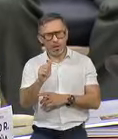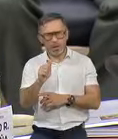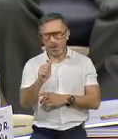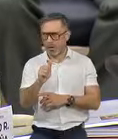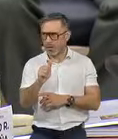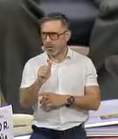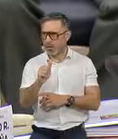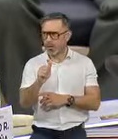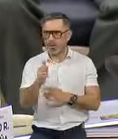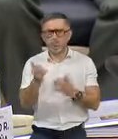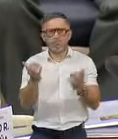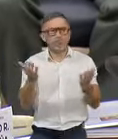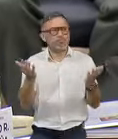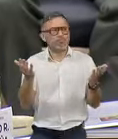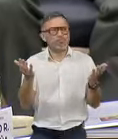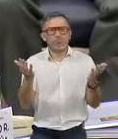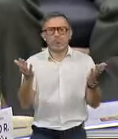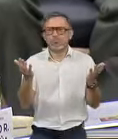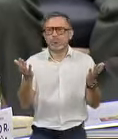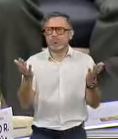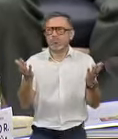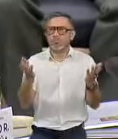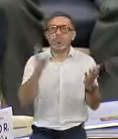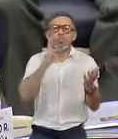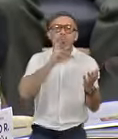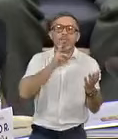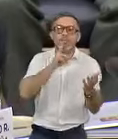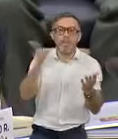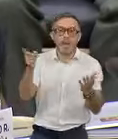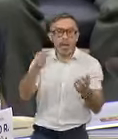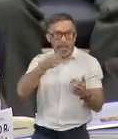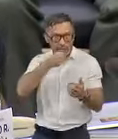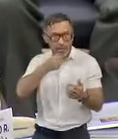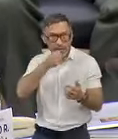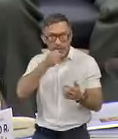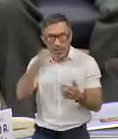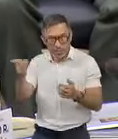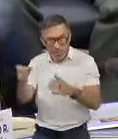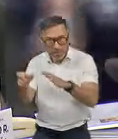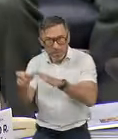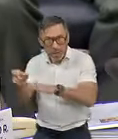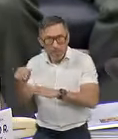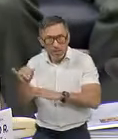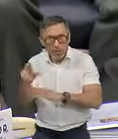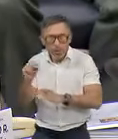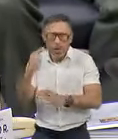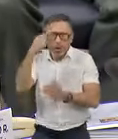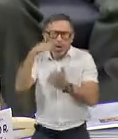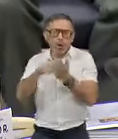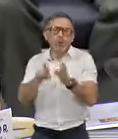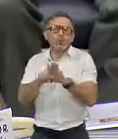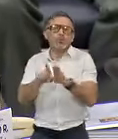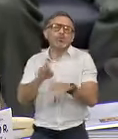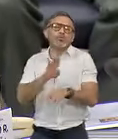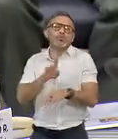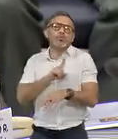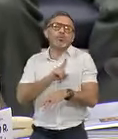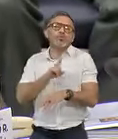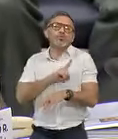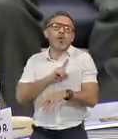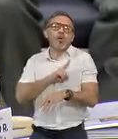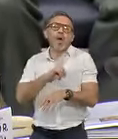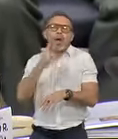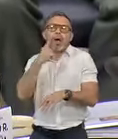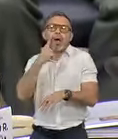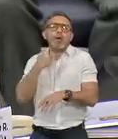no hay manera de demostrar si paga esas entrevistas. Yo quiero pensar que es un asunto solo de simpatía, pero va muchísimo